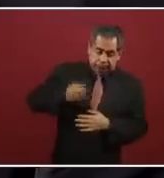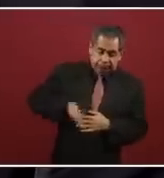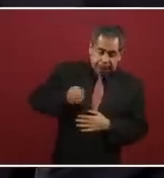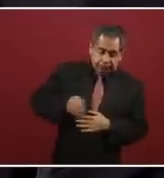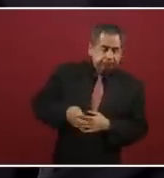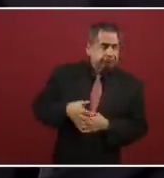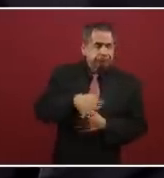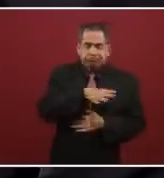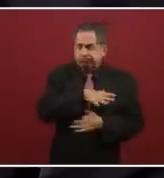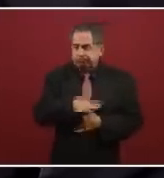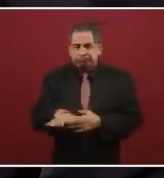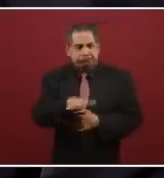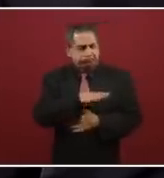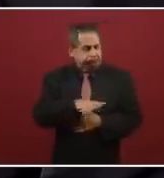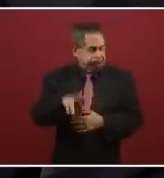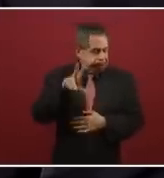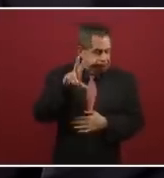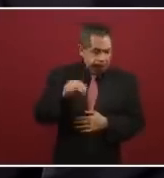no.